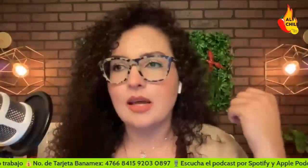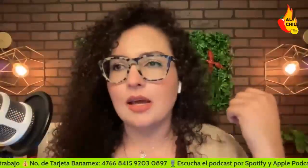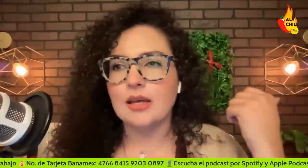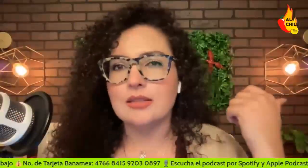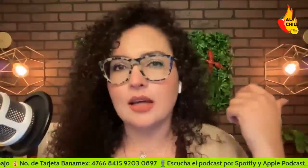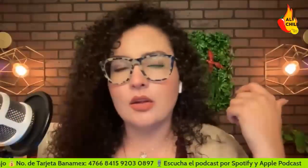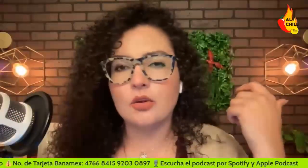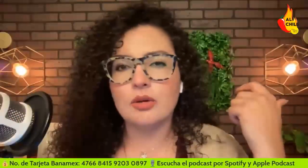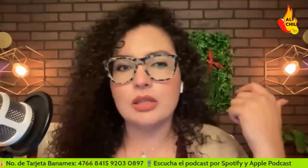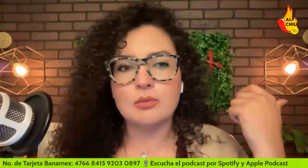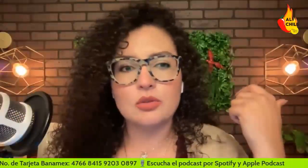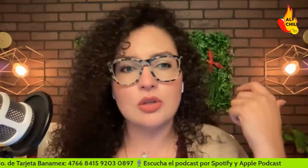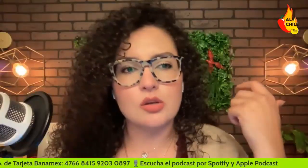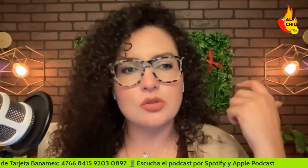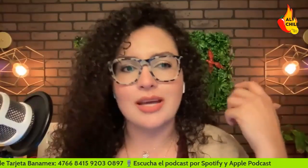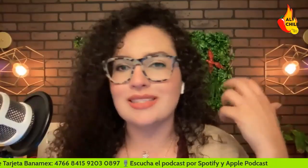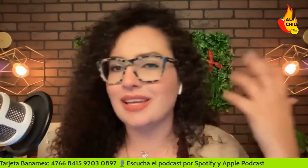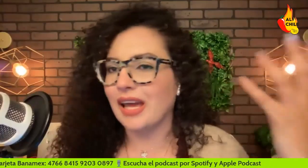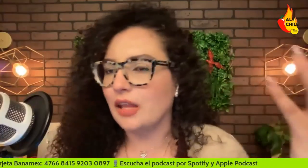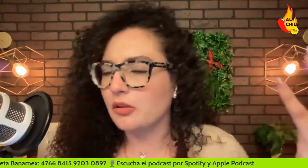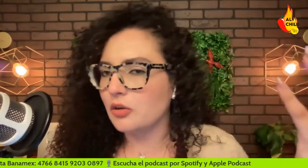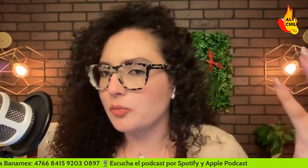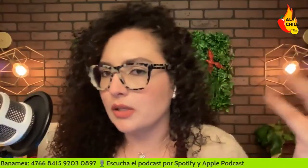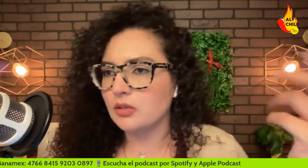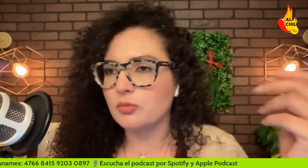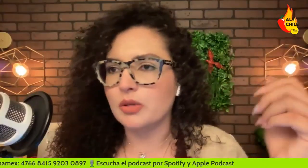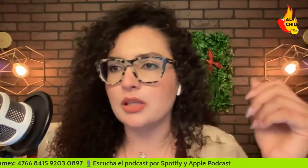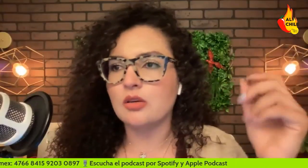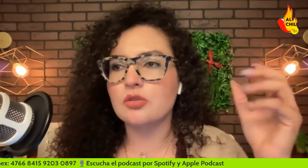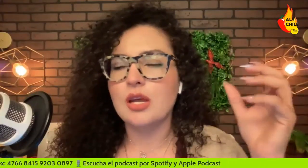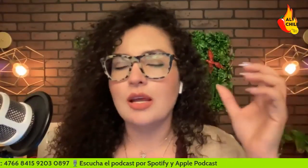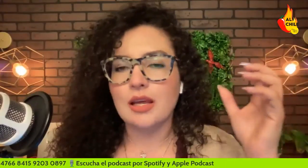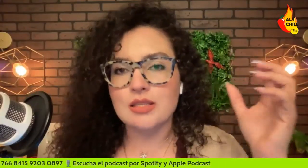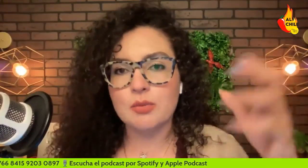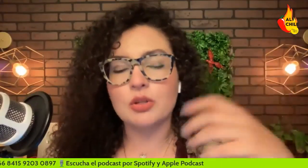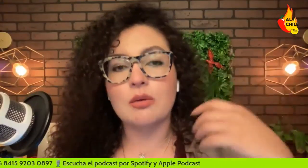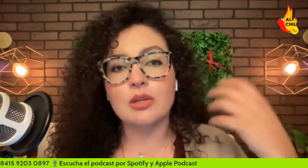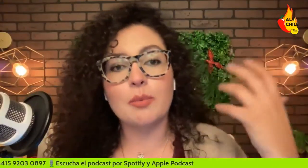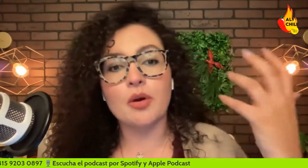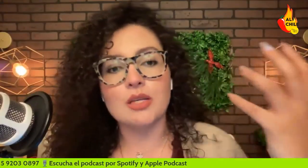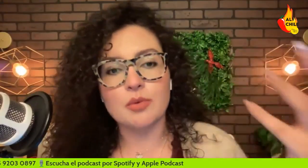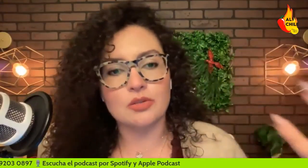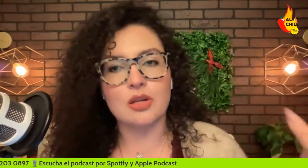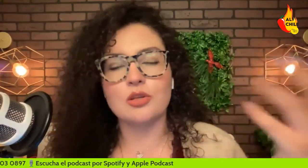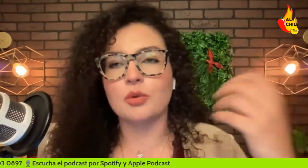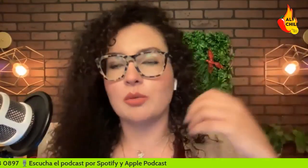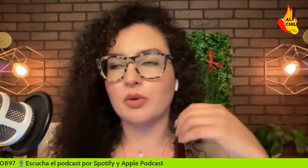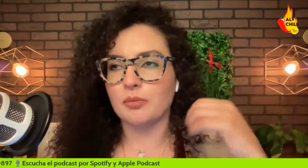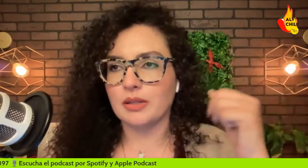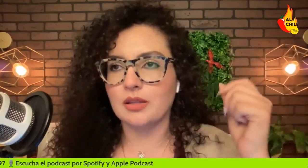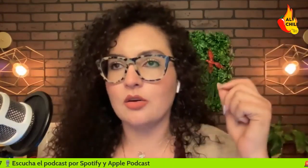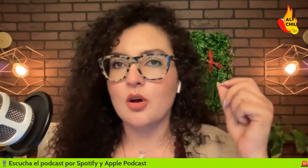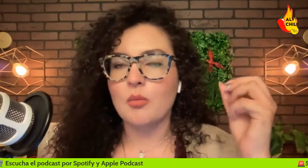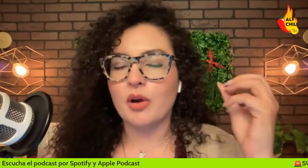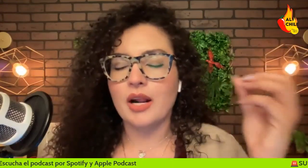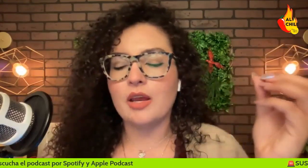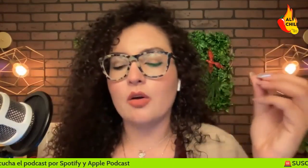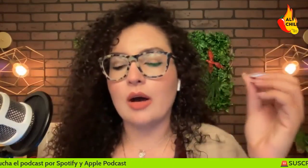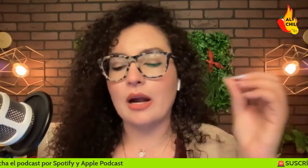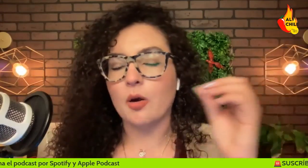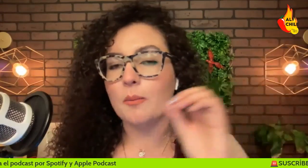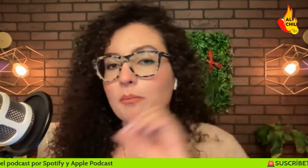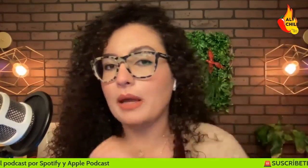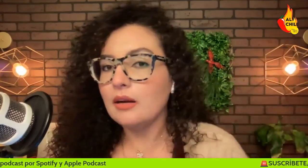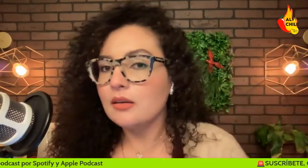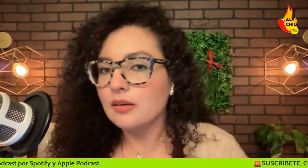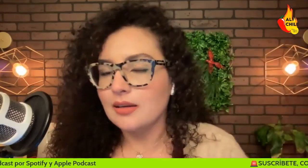país que ha estado durante muchos años asqueados de los partidos políticos que si vota vota por las personas no votan por el partido bueno